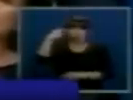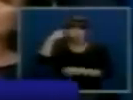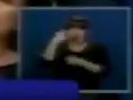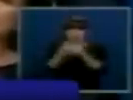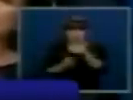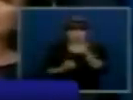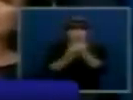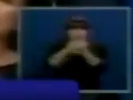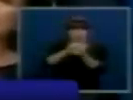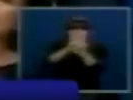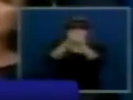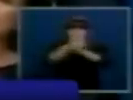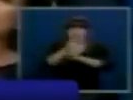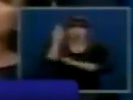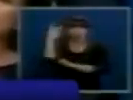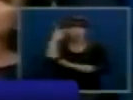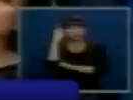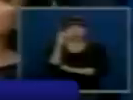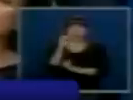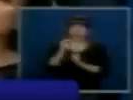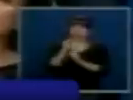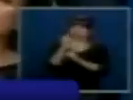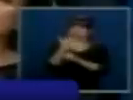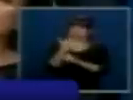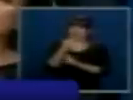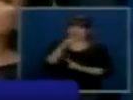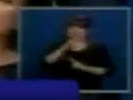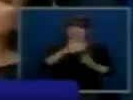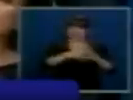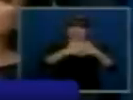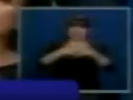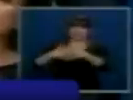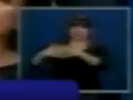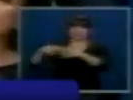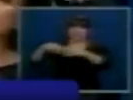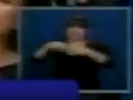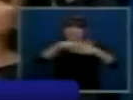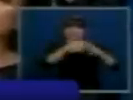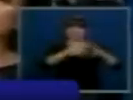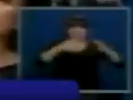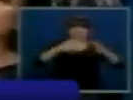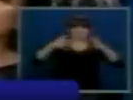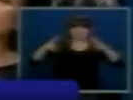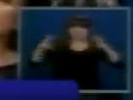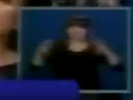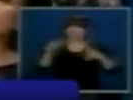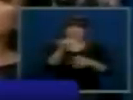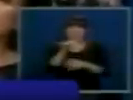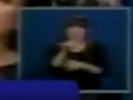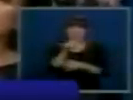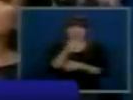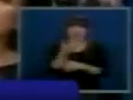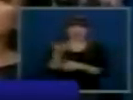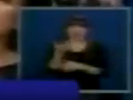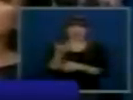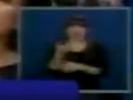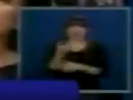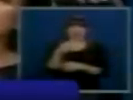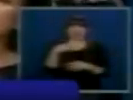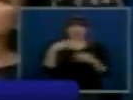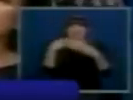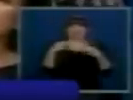reformas políticas y sociales, esas resistencias aumentan con la misma intensidad con que aquellas se